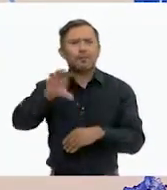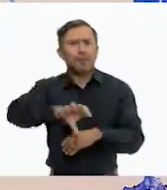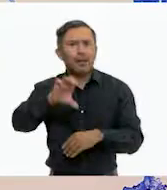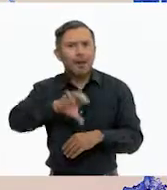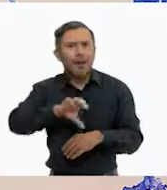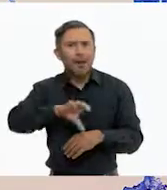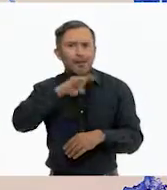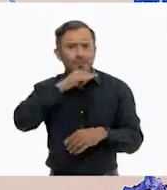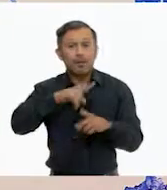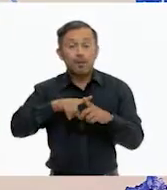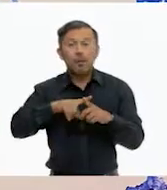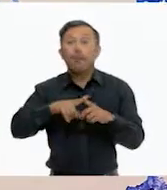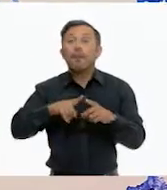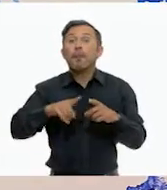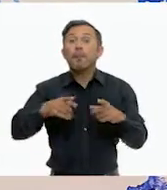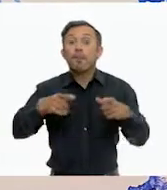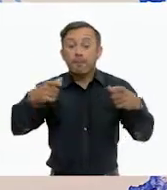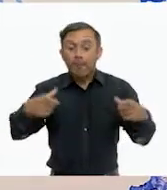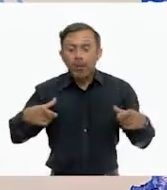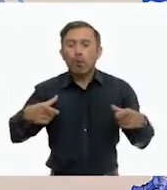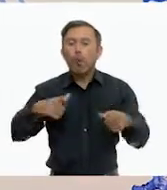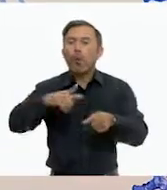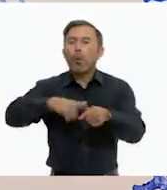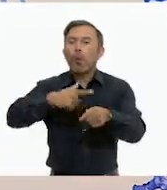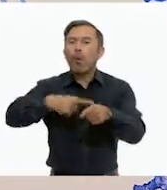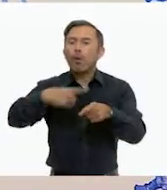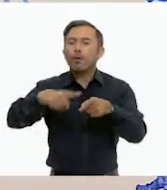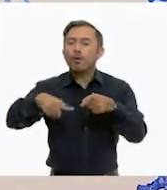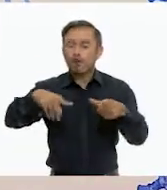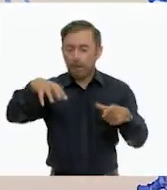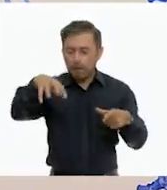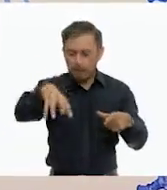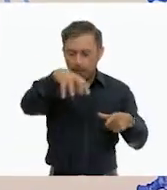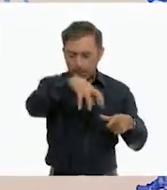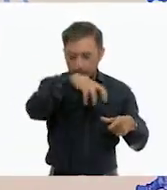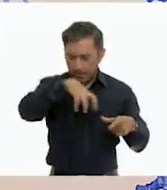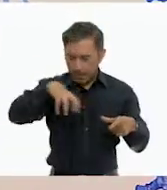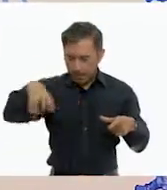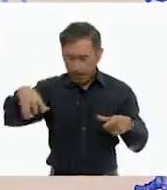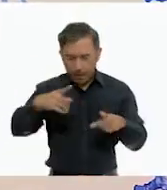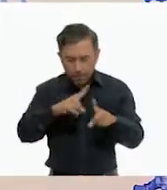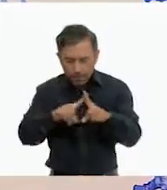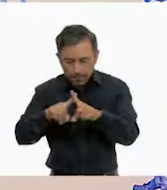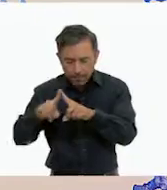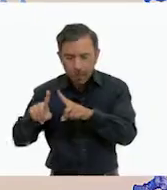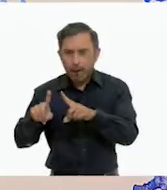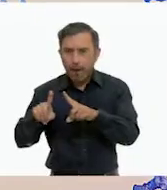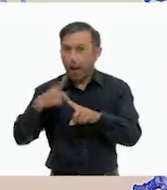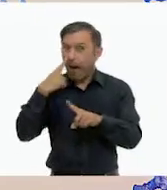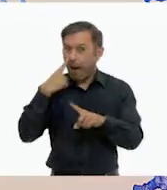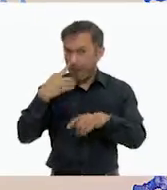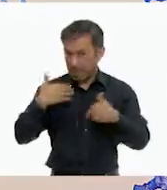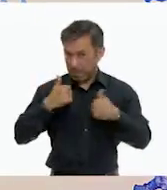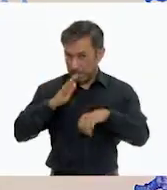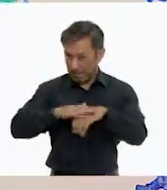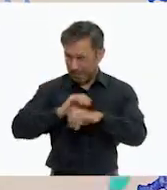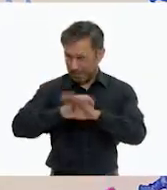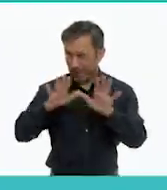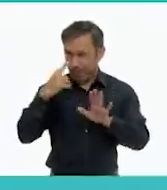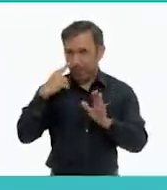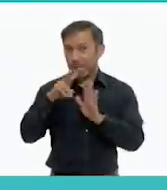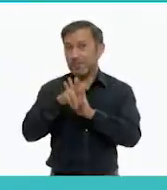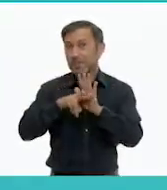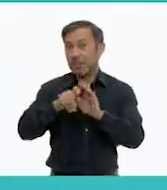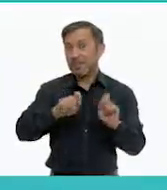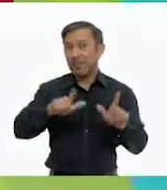plato sea de colores, que sea variado. Para entenderlo, veamos el siguiente video del Dr.